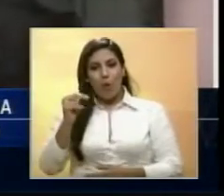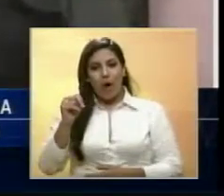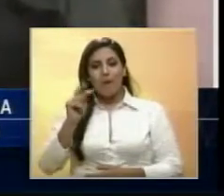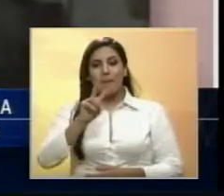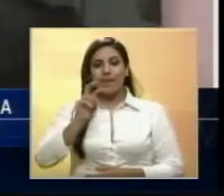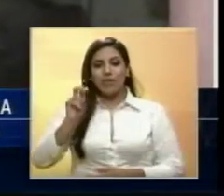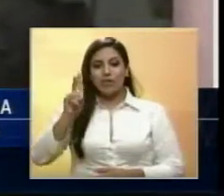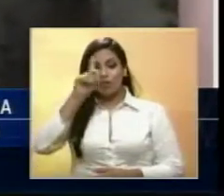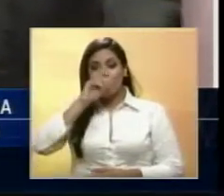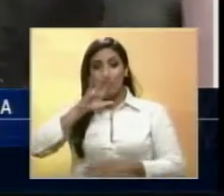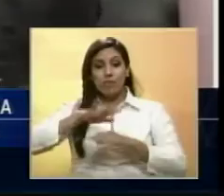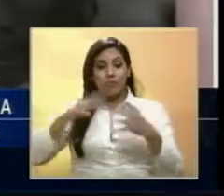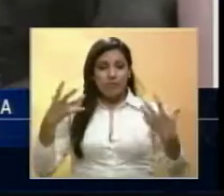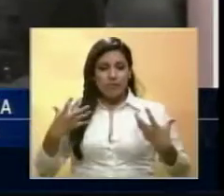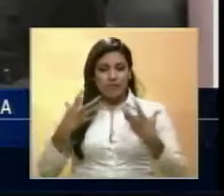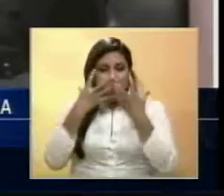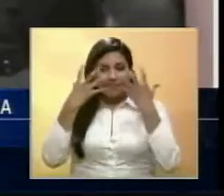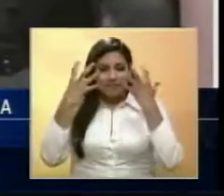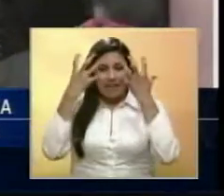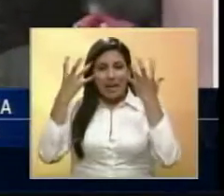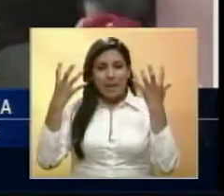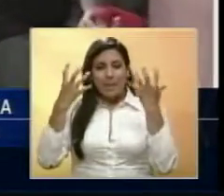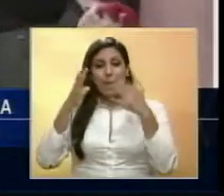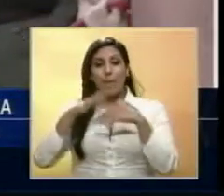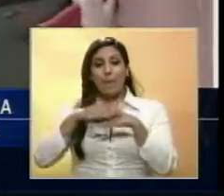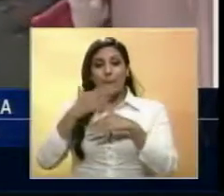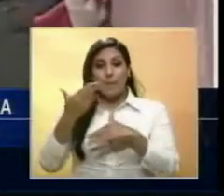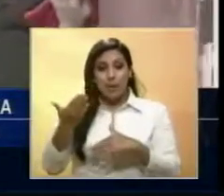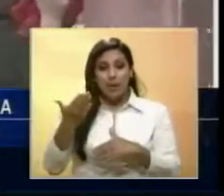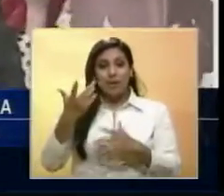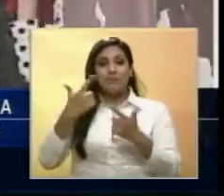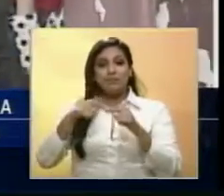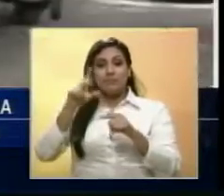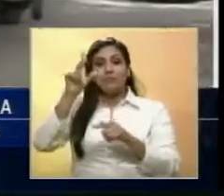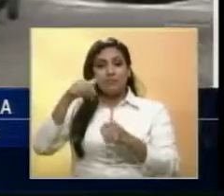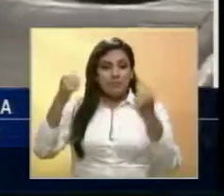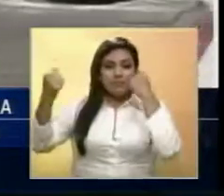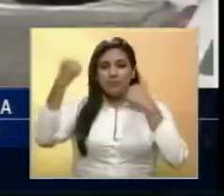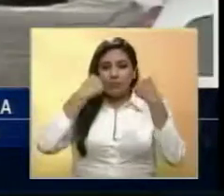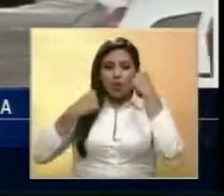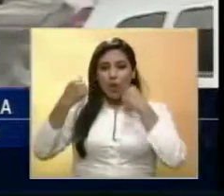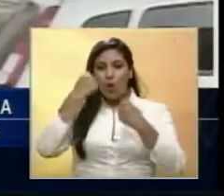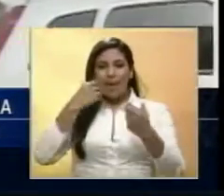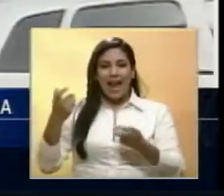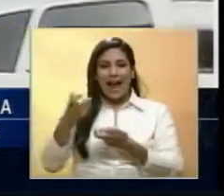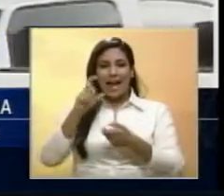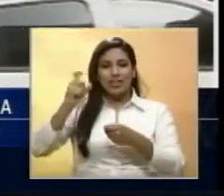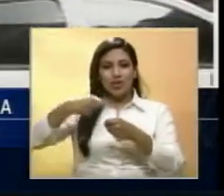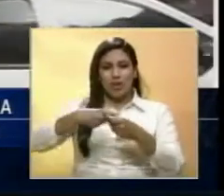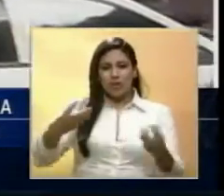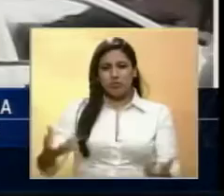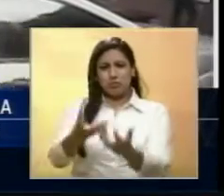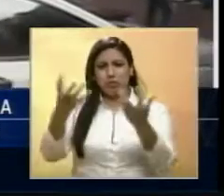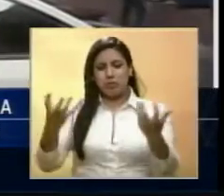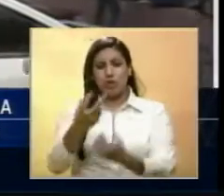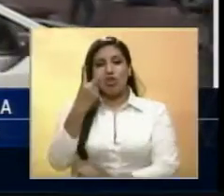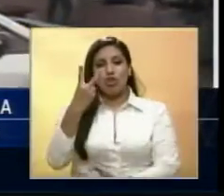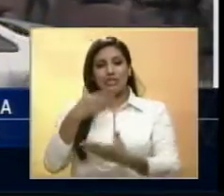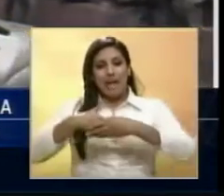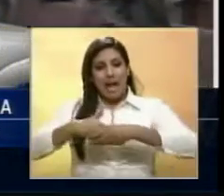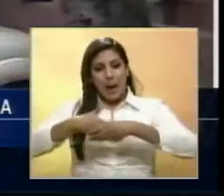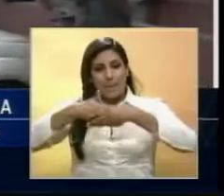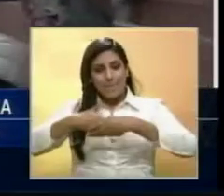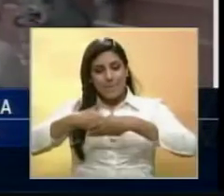22 años, producto de las quemaduras sufridas durante un suceso en el que también fueron golpeados, rociados con gasolina y prendidos en fuego sus 2